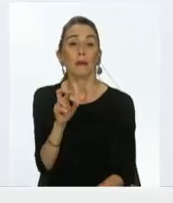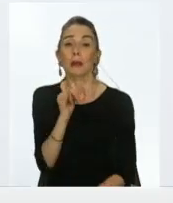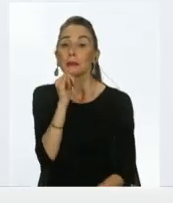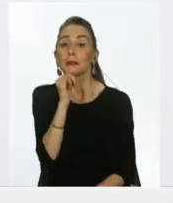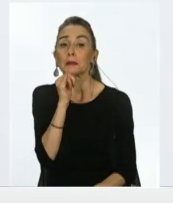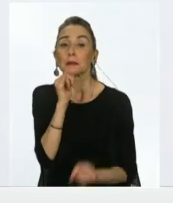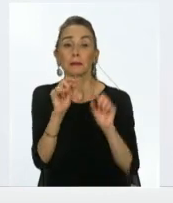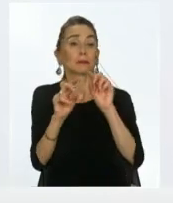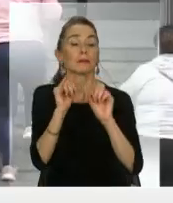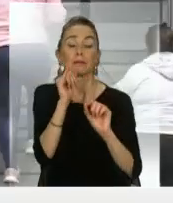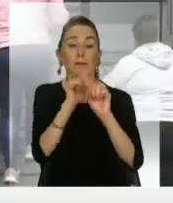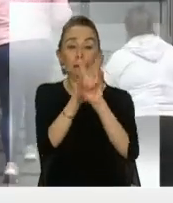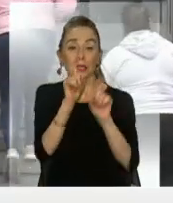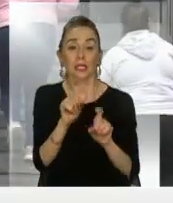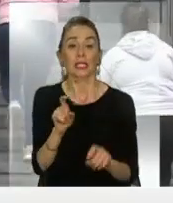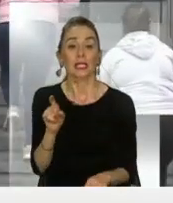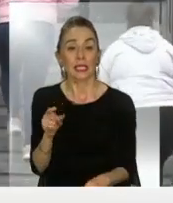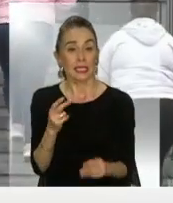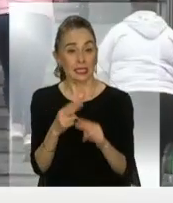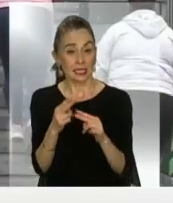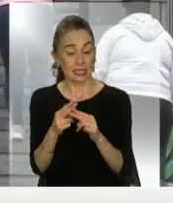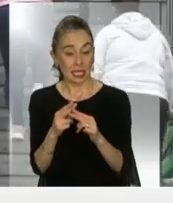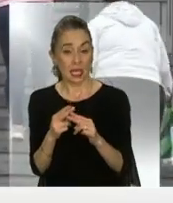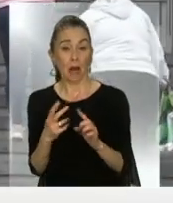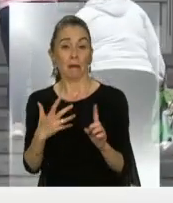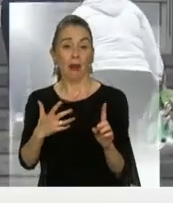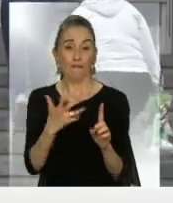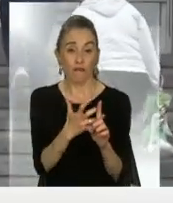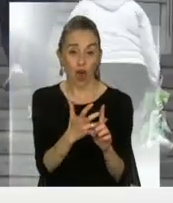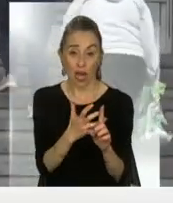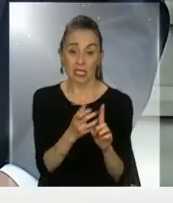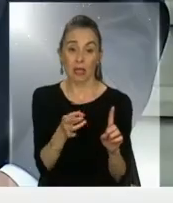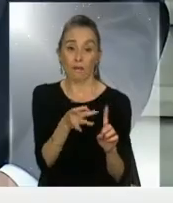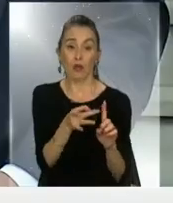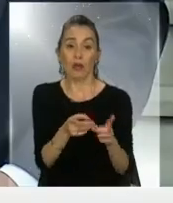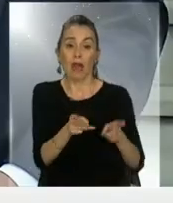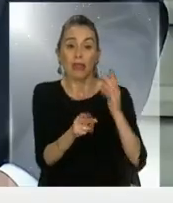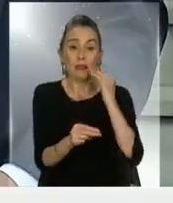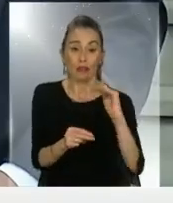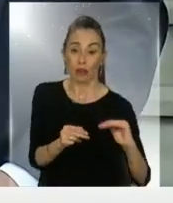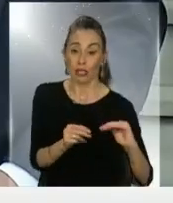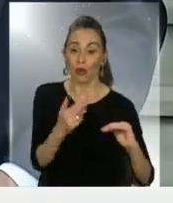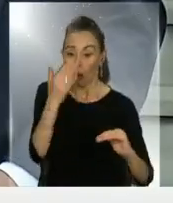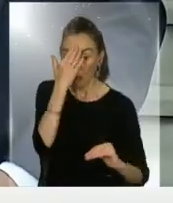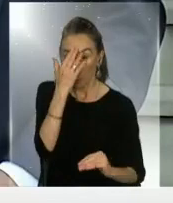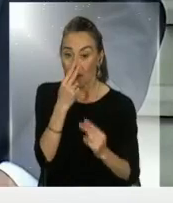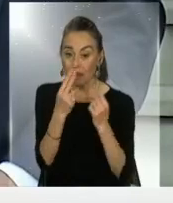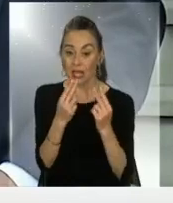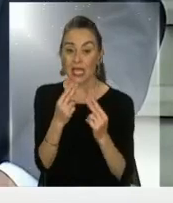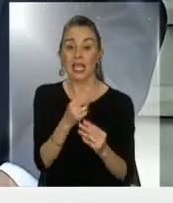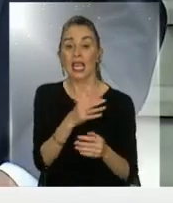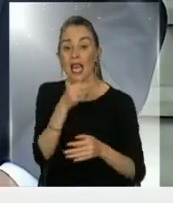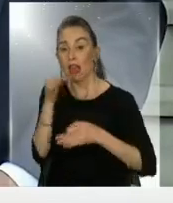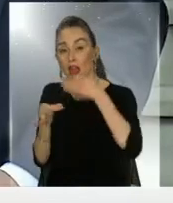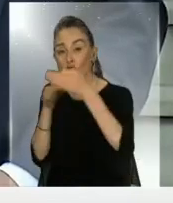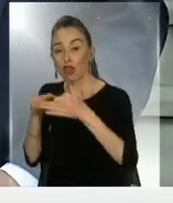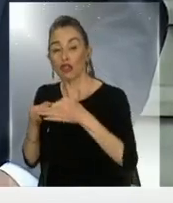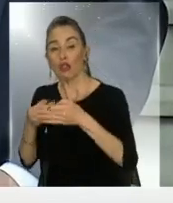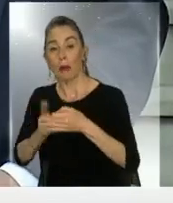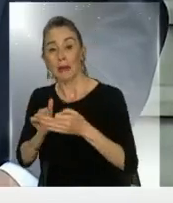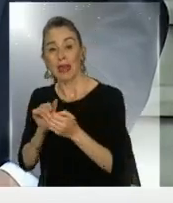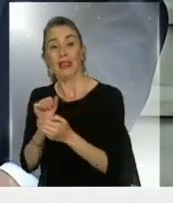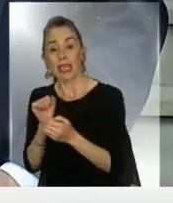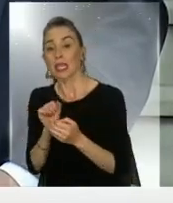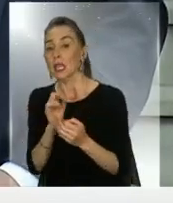desconocido. Es un caso de violencia, de vulneración de derechos muy preocupante. Hasta ahora ha mostrado que las versiones originales parecieran no ser